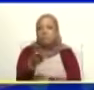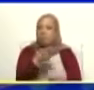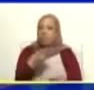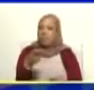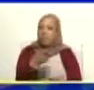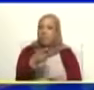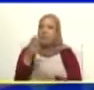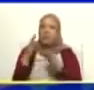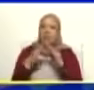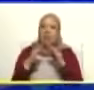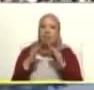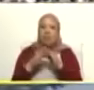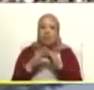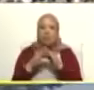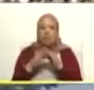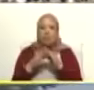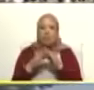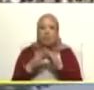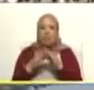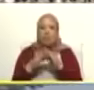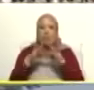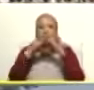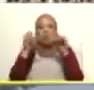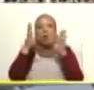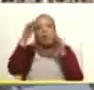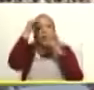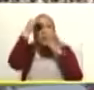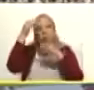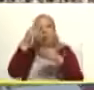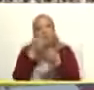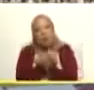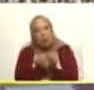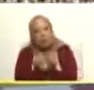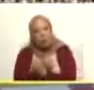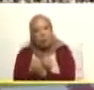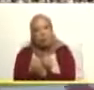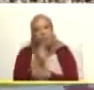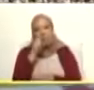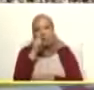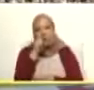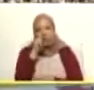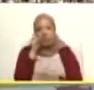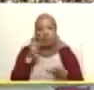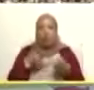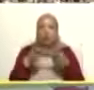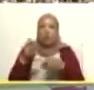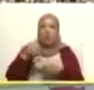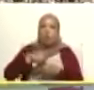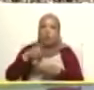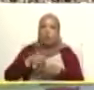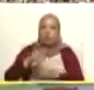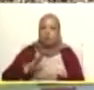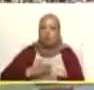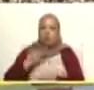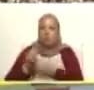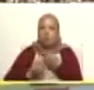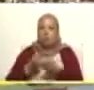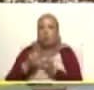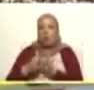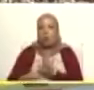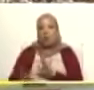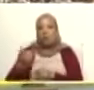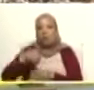casa, prestarle toda la atención y el cariño, y si su voluntad es votar, que pueda ejercer el derecho al